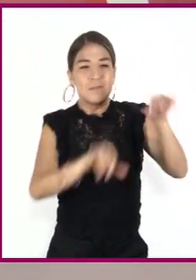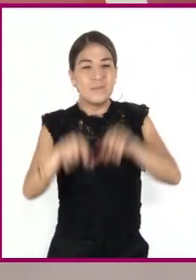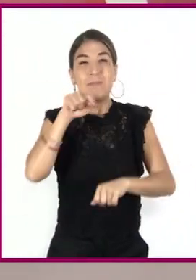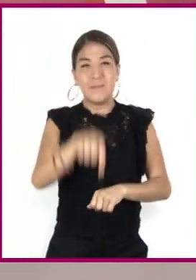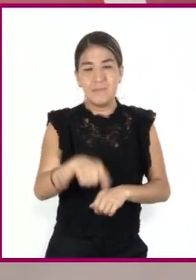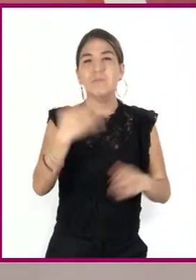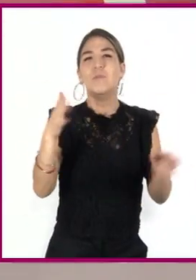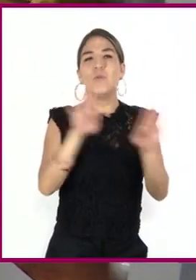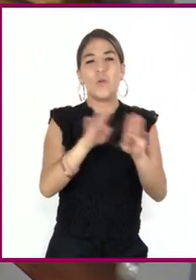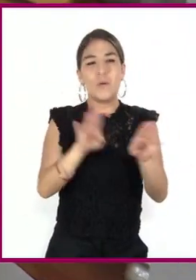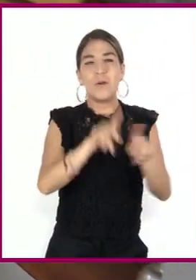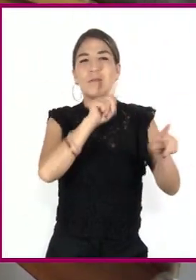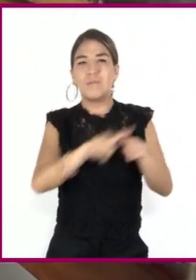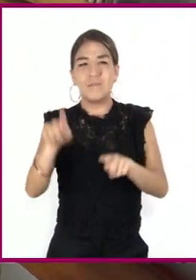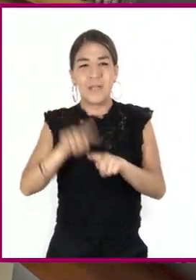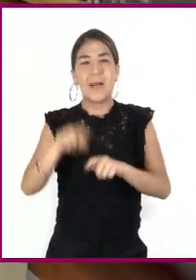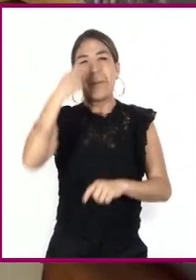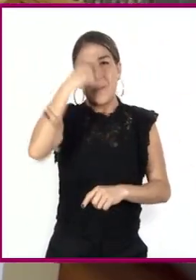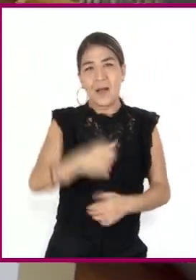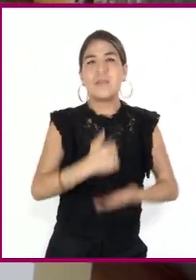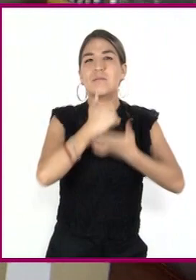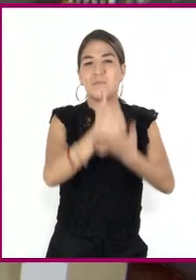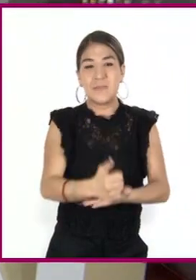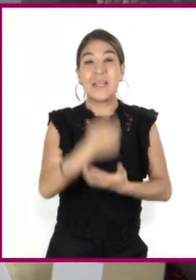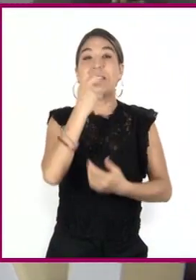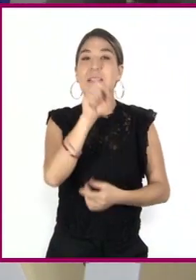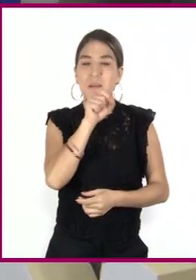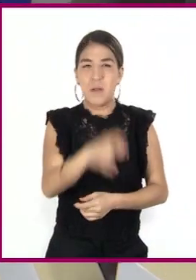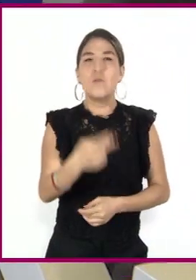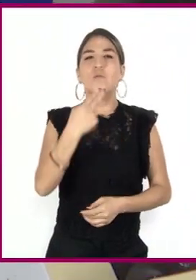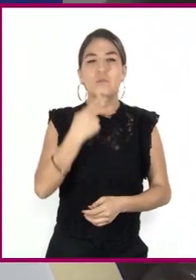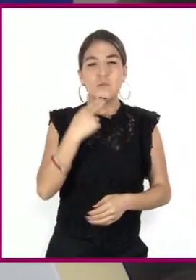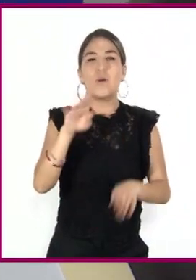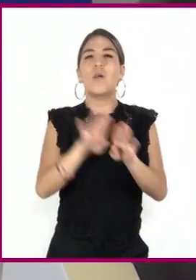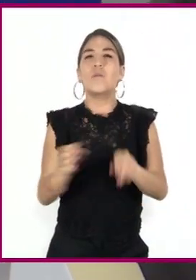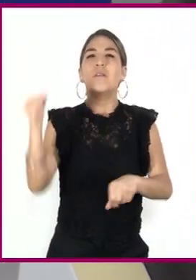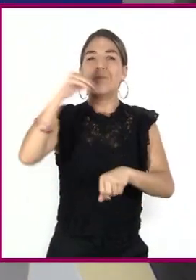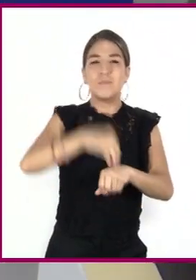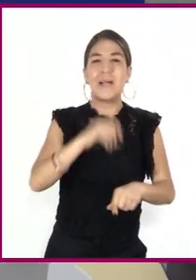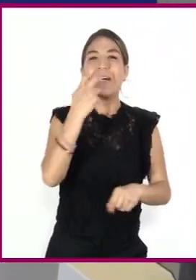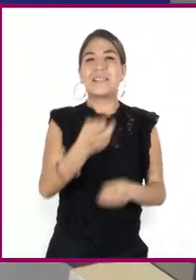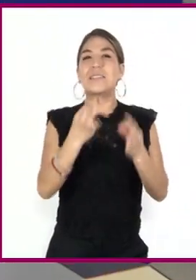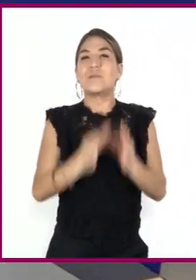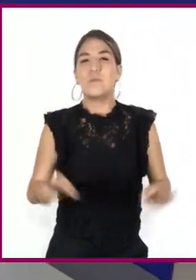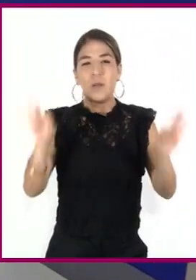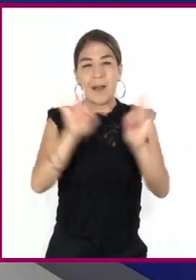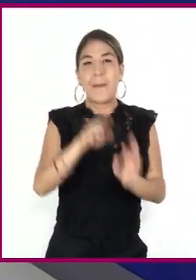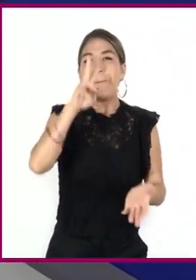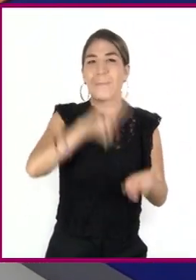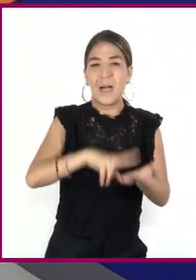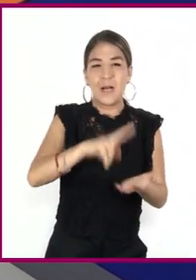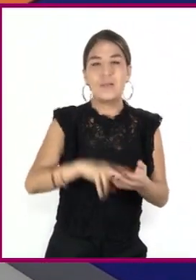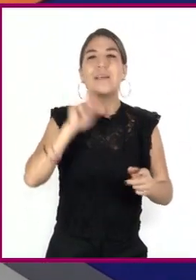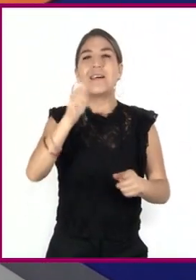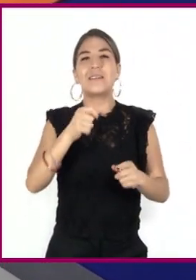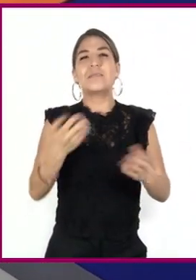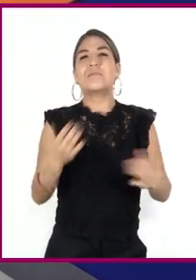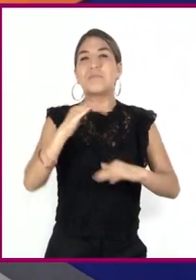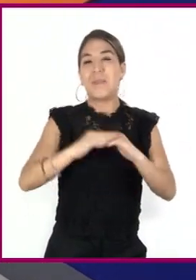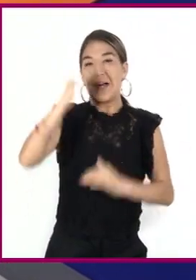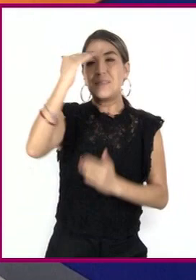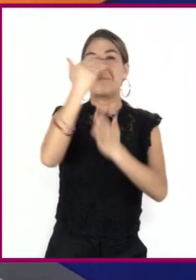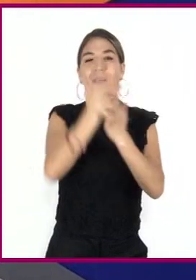en partes por millón. Reflexionaremos sobre el uso, aplicación e importancia de los valores de concentración en la